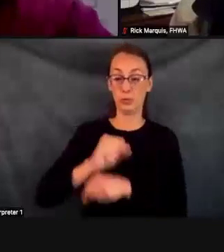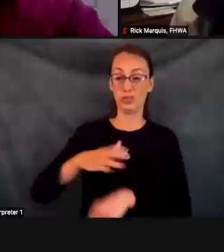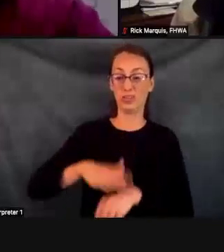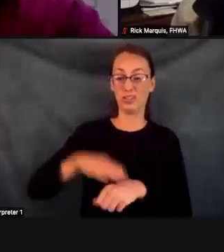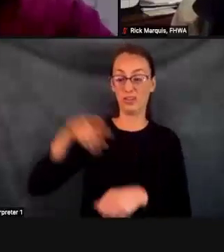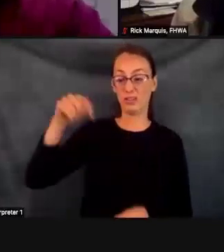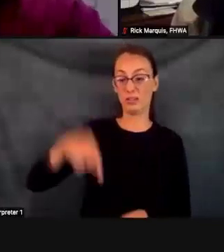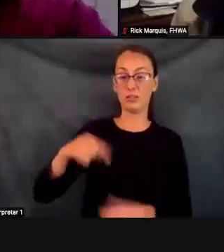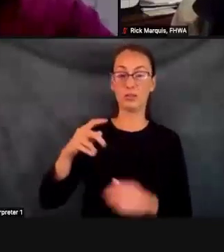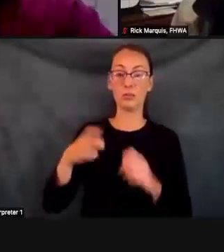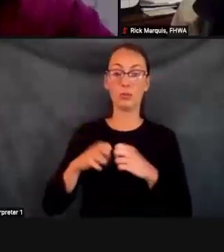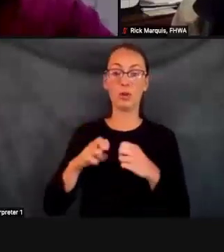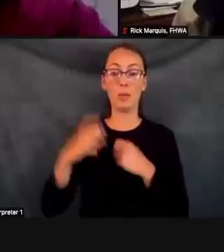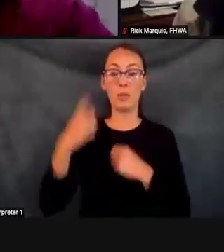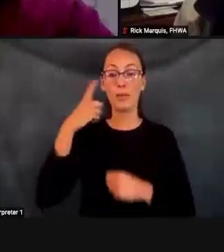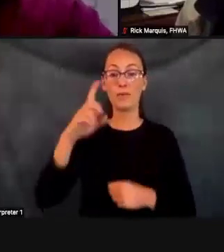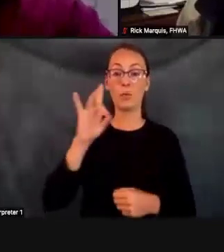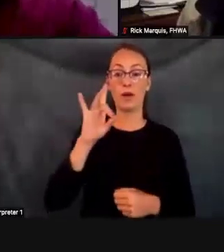grupo